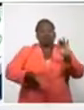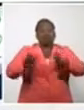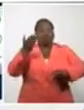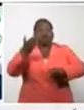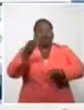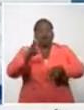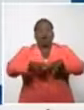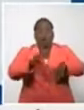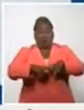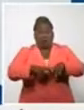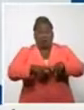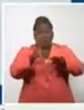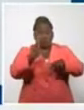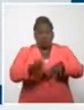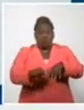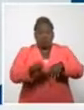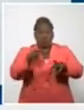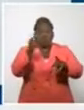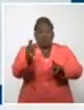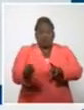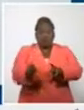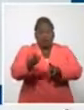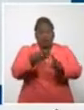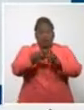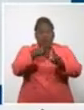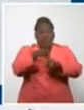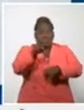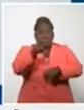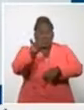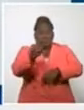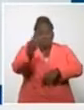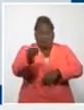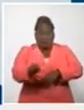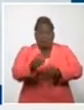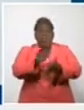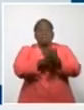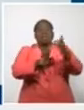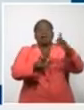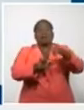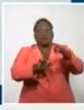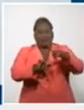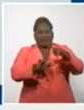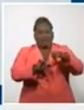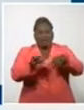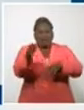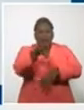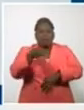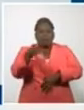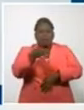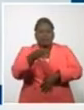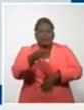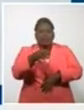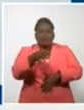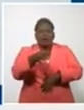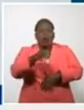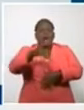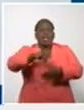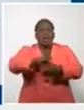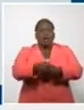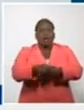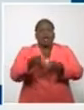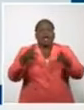casos positivos. Estamos hablando de 19 casos procedentes de los municipios de Matanzas, Limonar, Cárdenas y